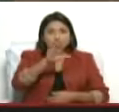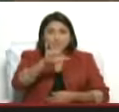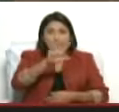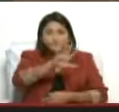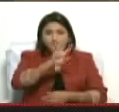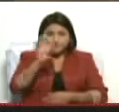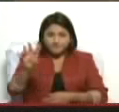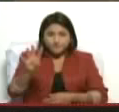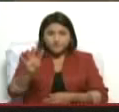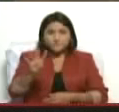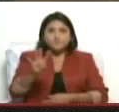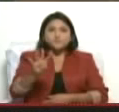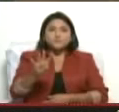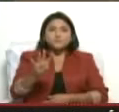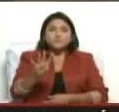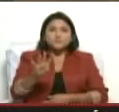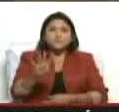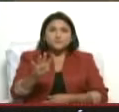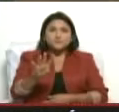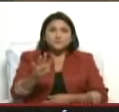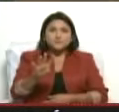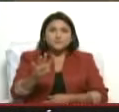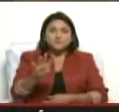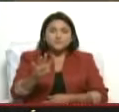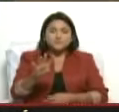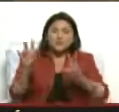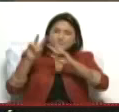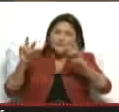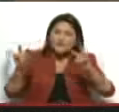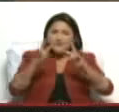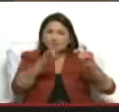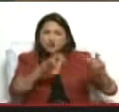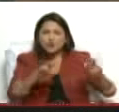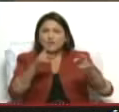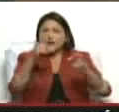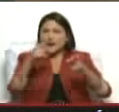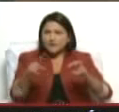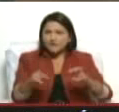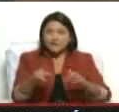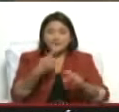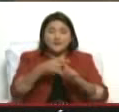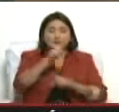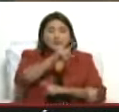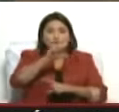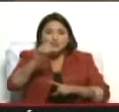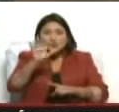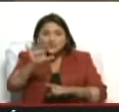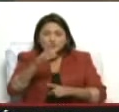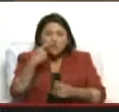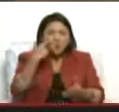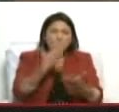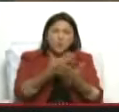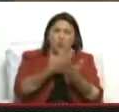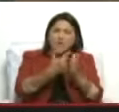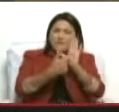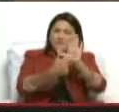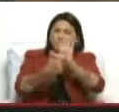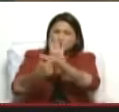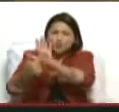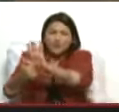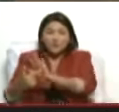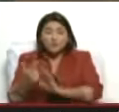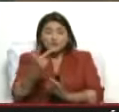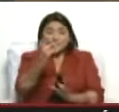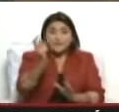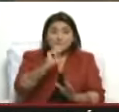154 diligencias realizadas más de c C medios de prueba mostradas en en los tres